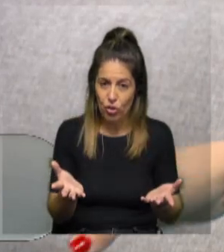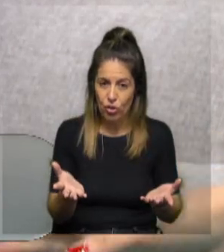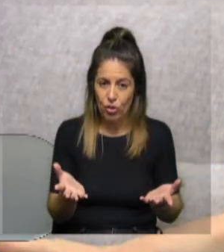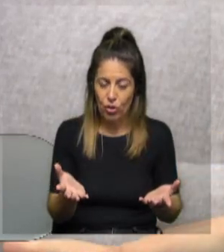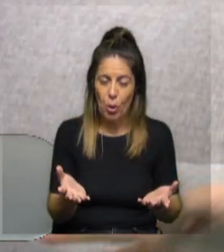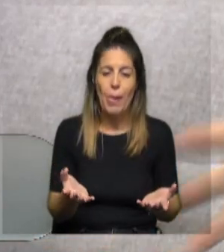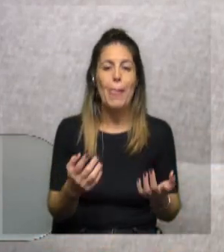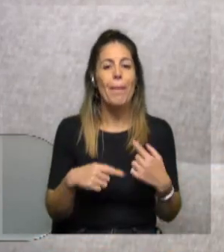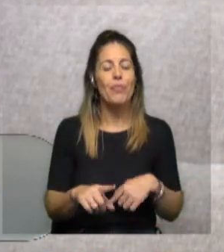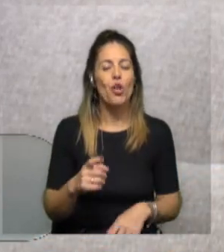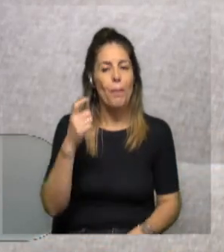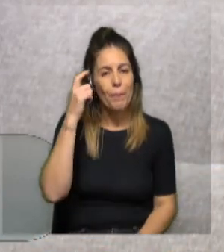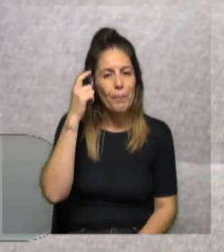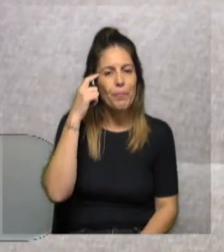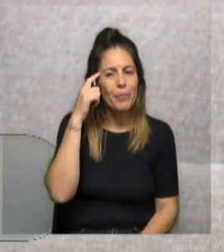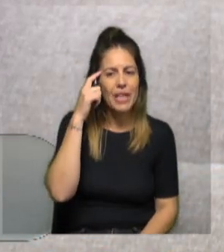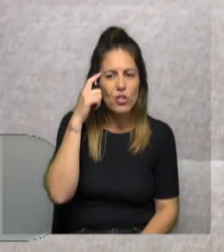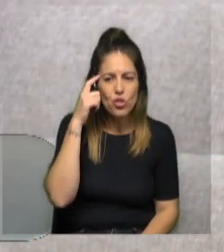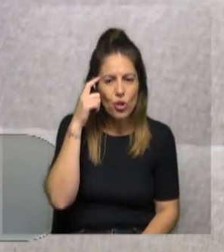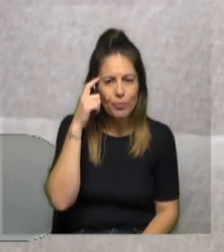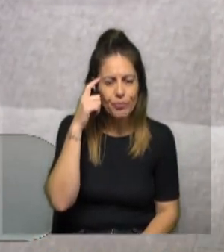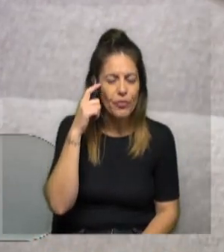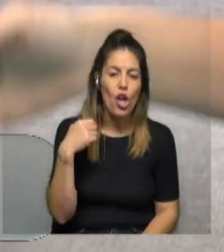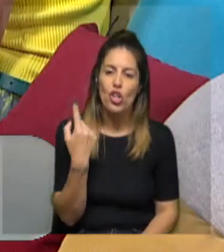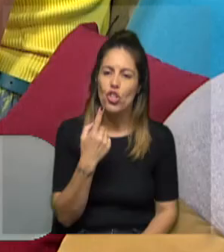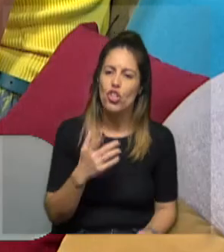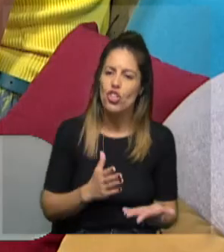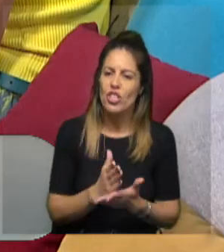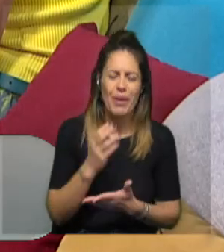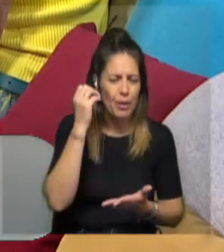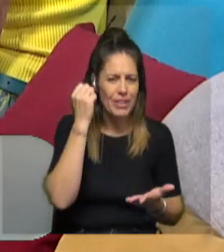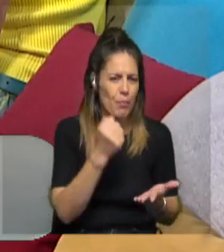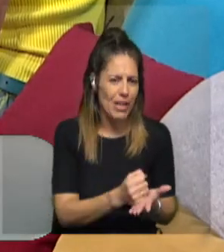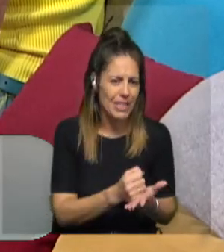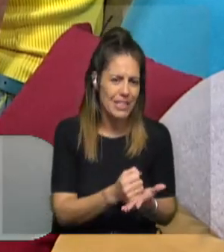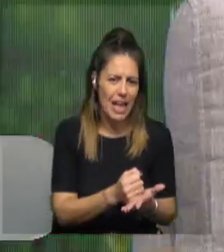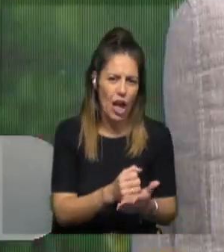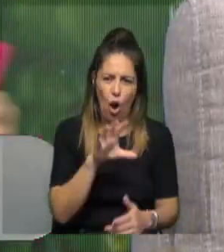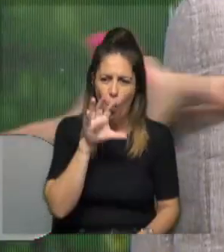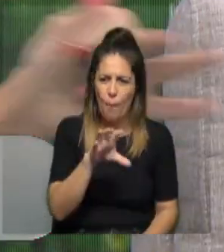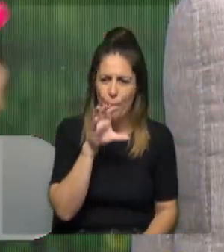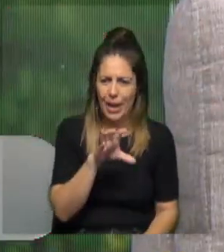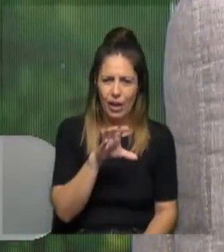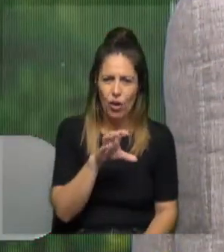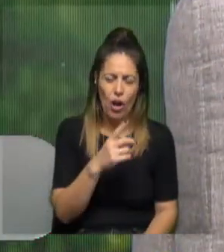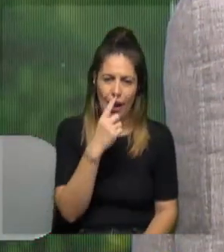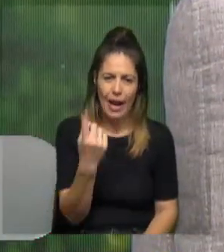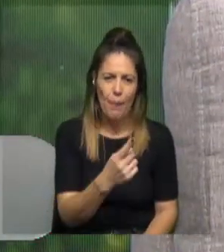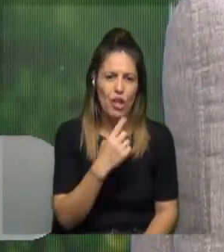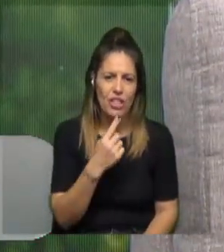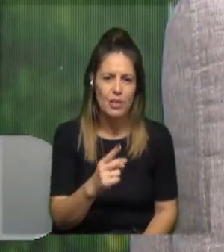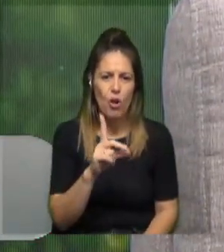claro, no, porque me quedo pensando en esto. Vos recién, nosotros siempre que tenemos hablar. Que estigmatizar a un perro, ponele, rápidamente